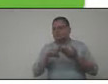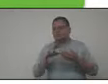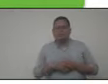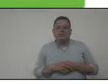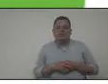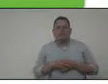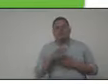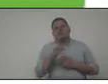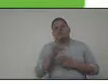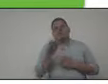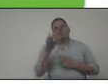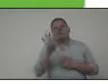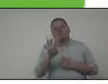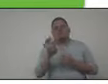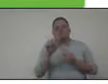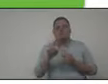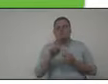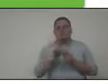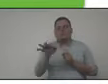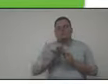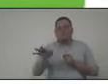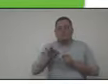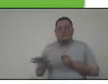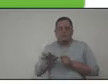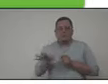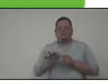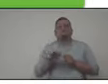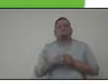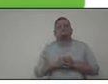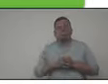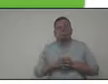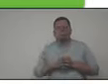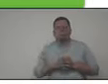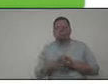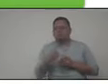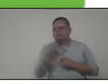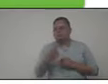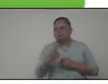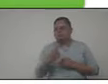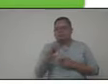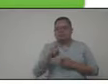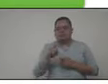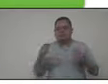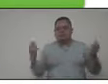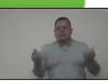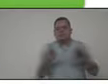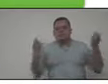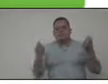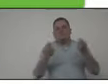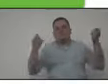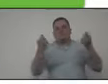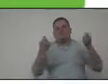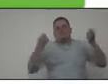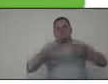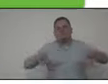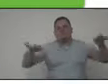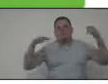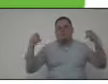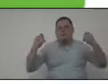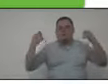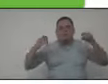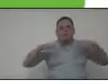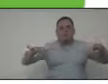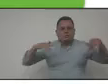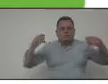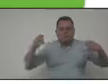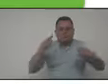los 19 municipios, unas personas que llamamos promotoras, pero resulta que esas promotoras son como